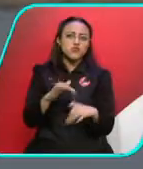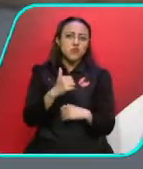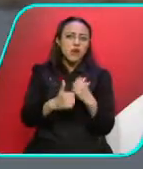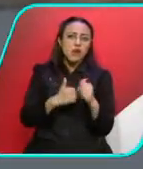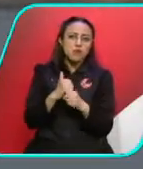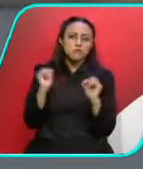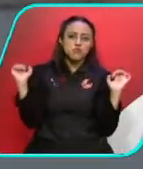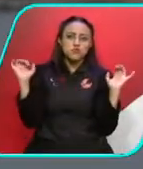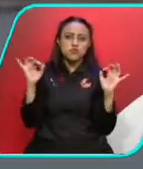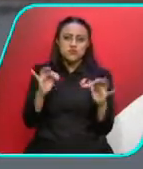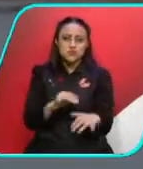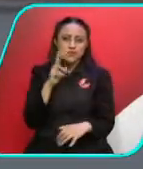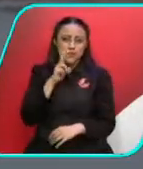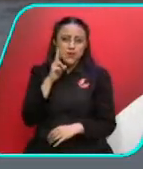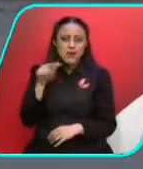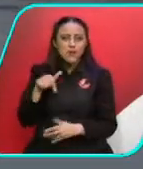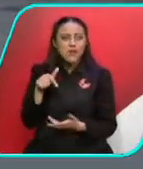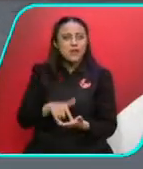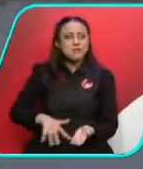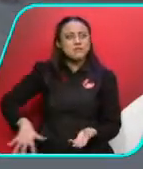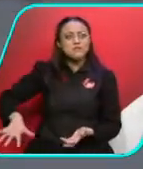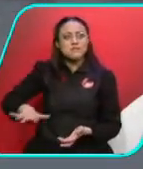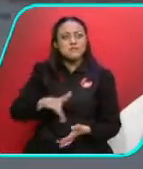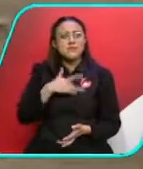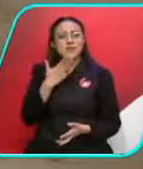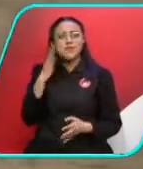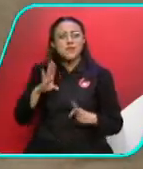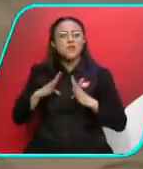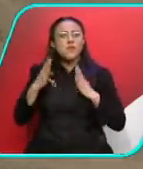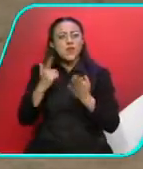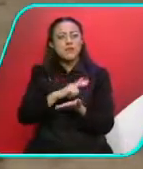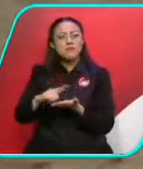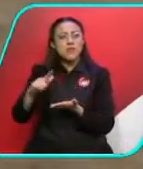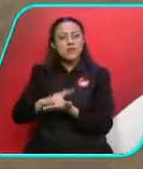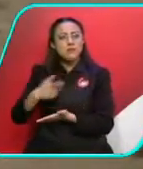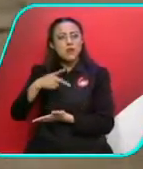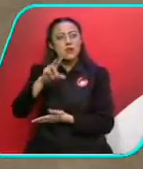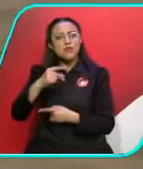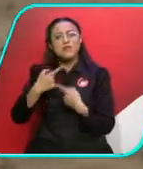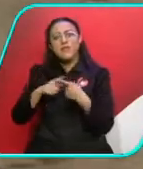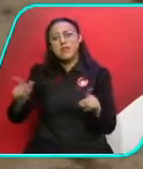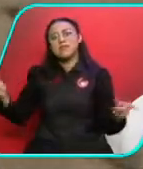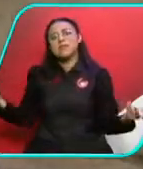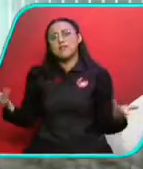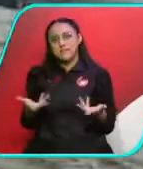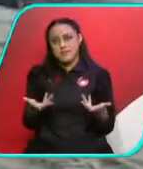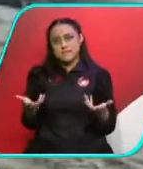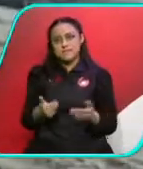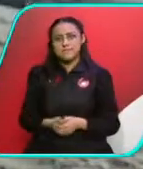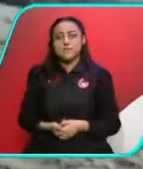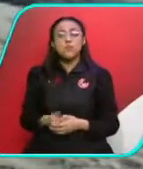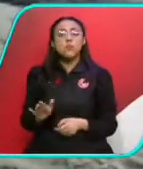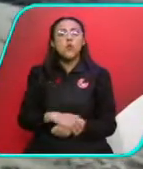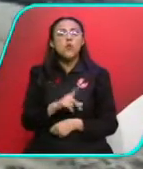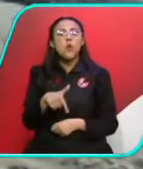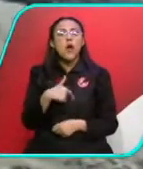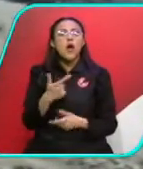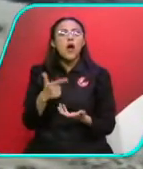año. Cualquiera que escuche de esta distinción confiaría en su limpieza, pero la realidad es distinta. Zona